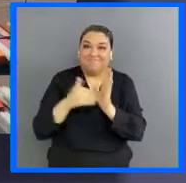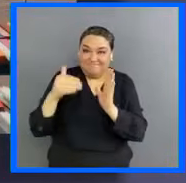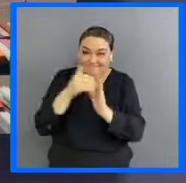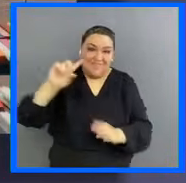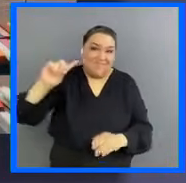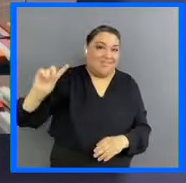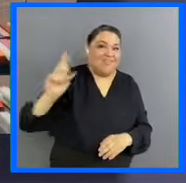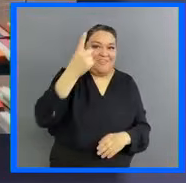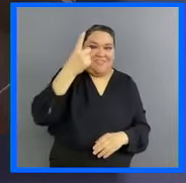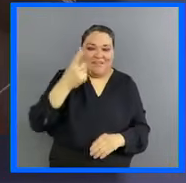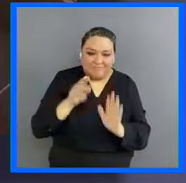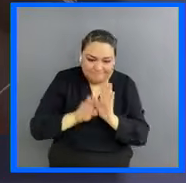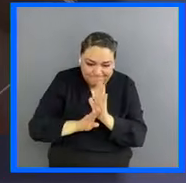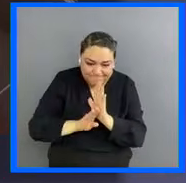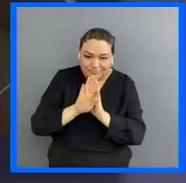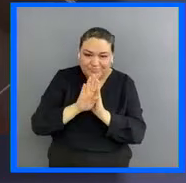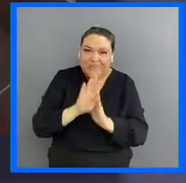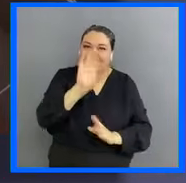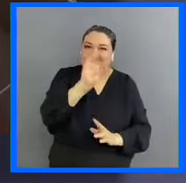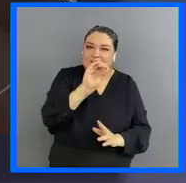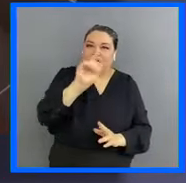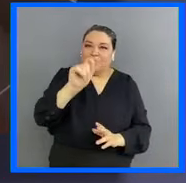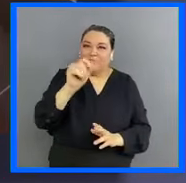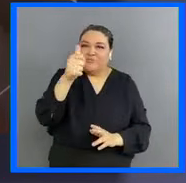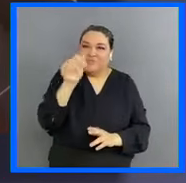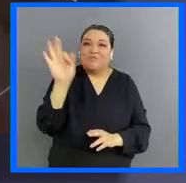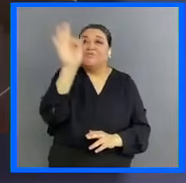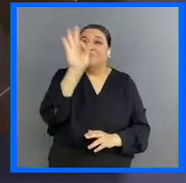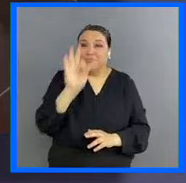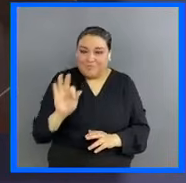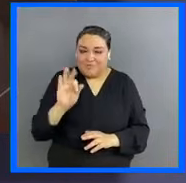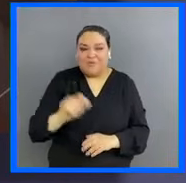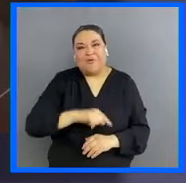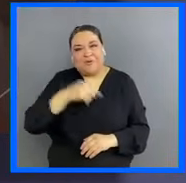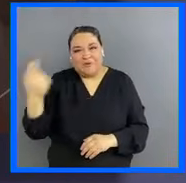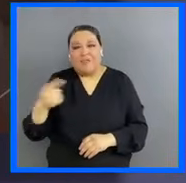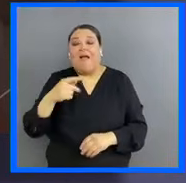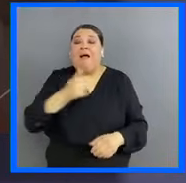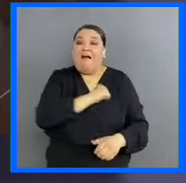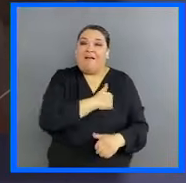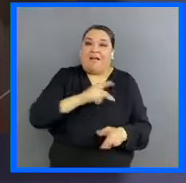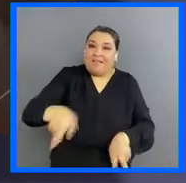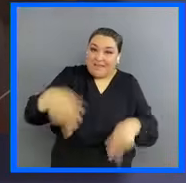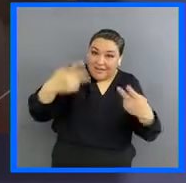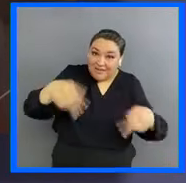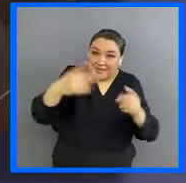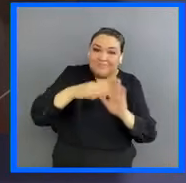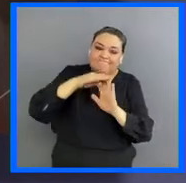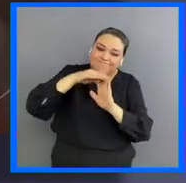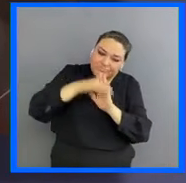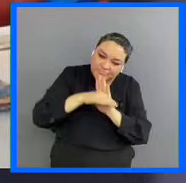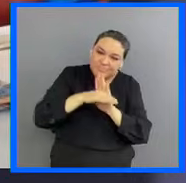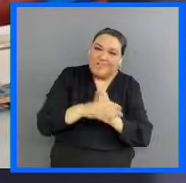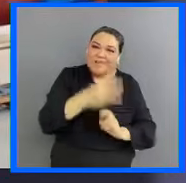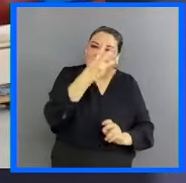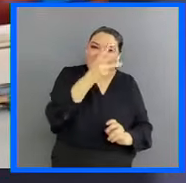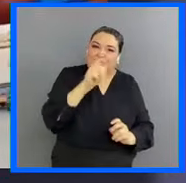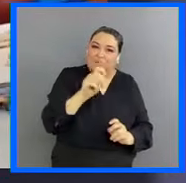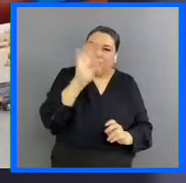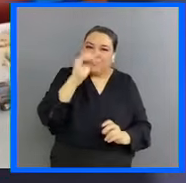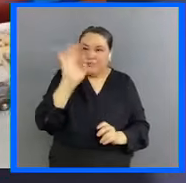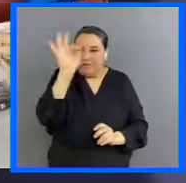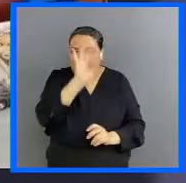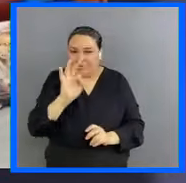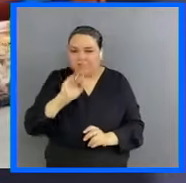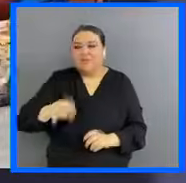crecimiento de 0.6% anual, mientras que las ventas a Canadá cayeron 3.9%, seguido de China con una baja